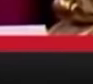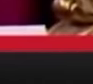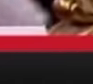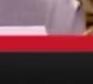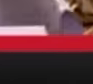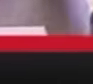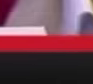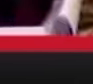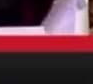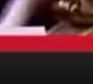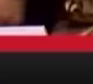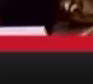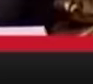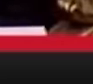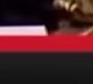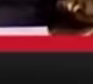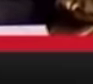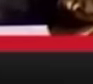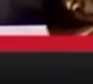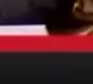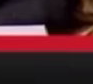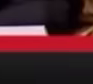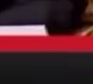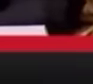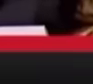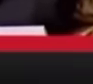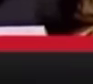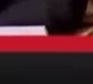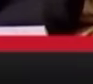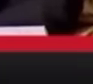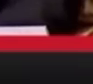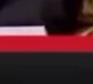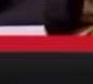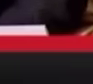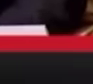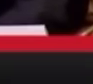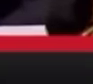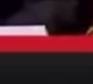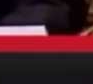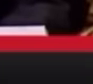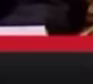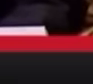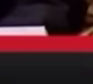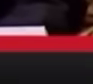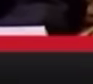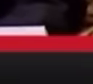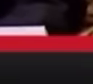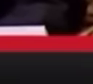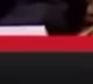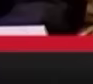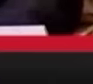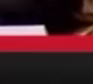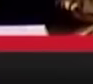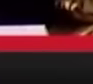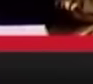conferencia de prensa. Le informa al Consejo y le dice, como saben ustedes, este fue un contrato por una iniciativa privada, se refiere a